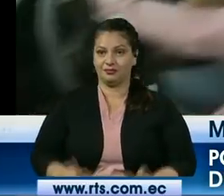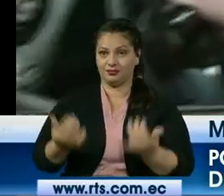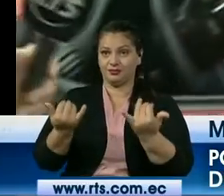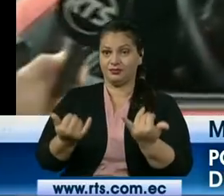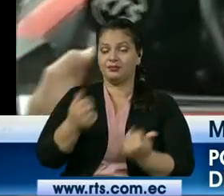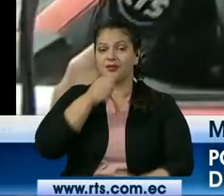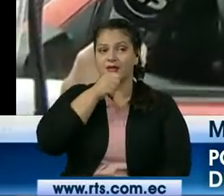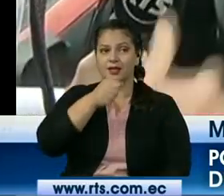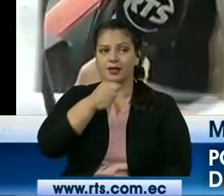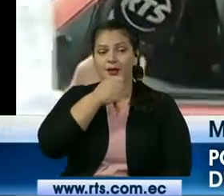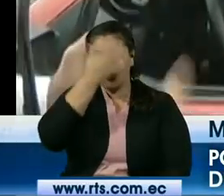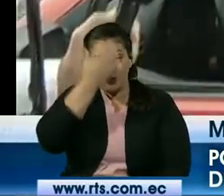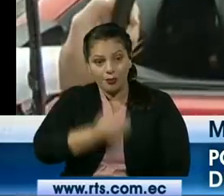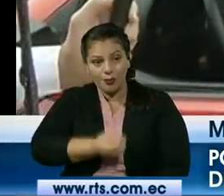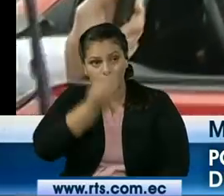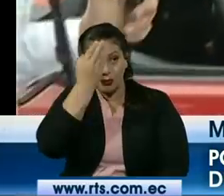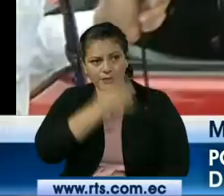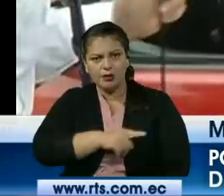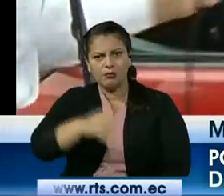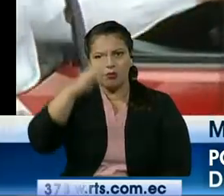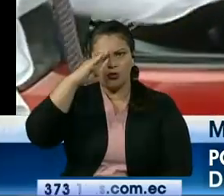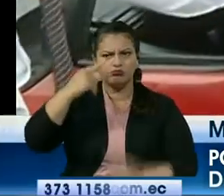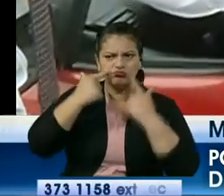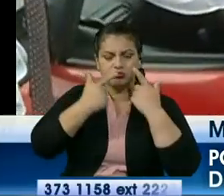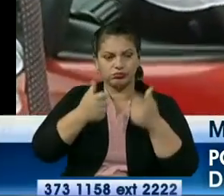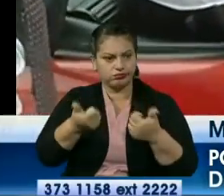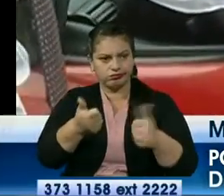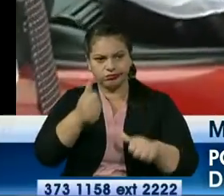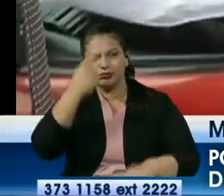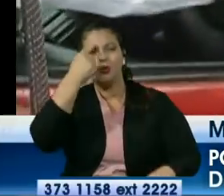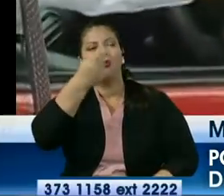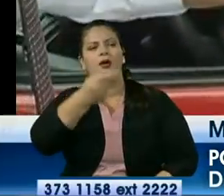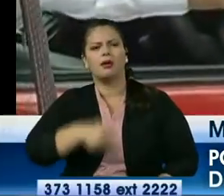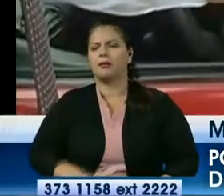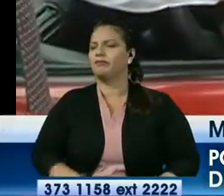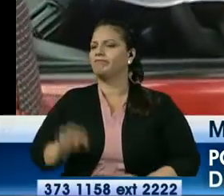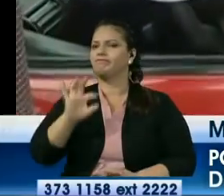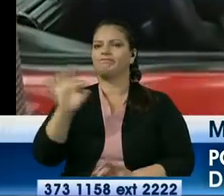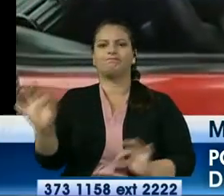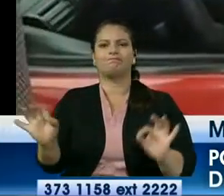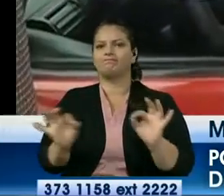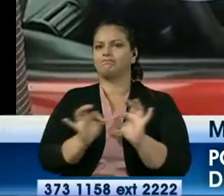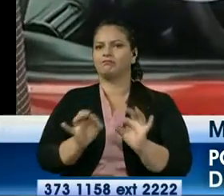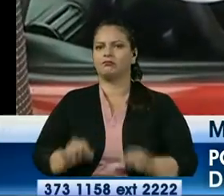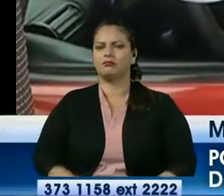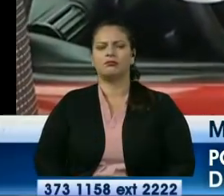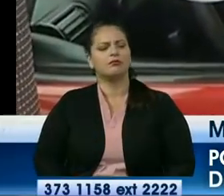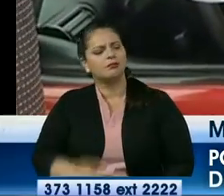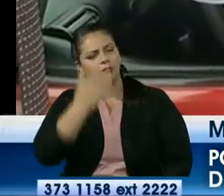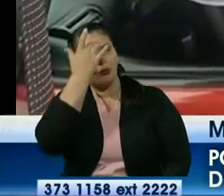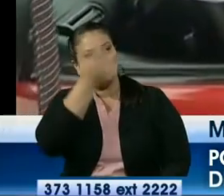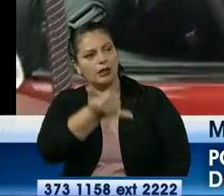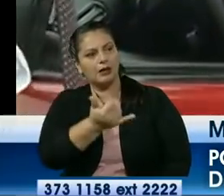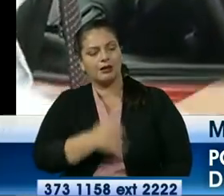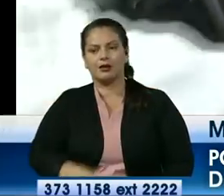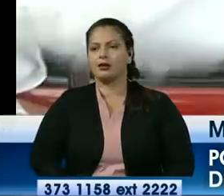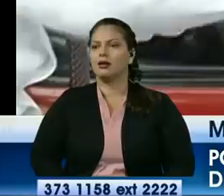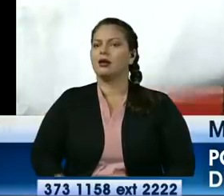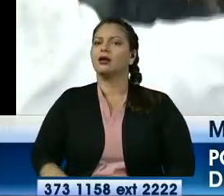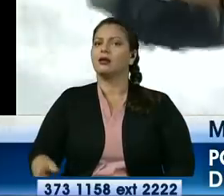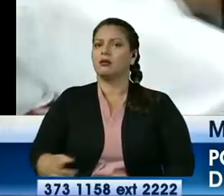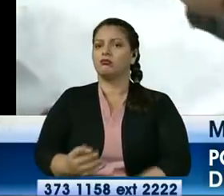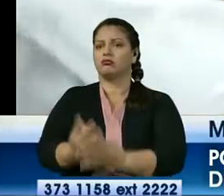buenos días. ¿Qué opina del trabajo de la policía? Me parece perfecto. ¿Por qué? Por la seguridad de la ciudadanía. ¿Considera que es